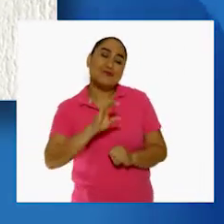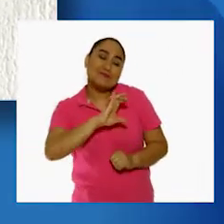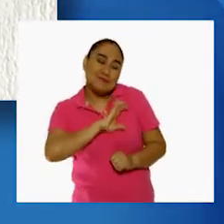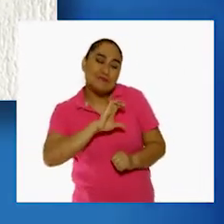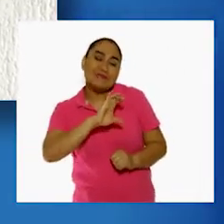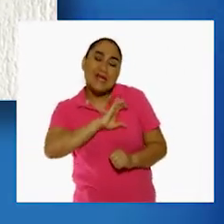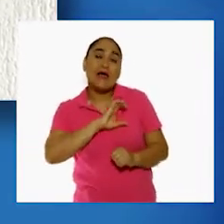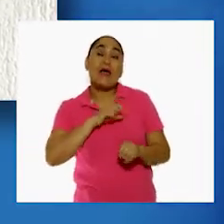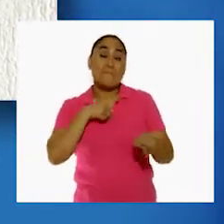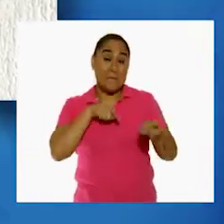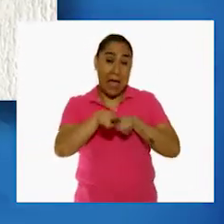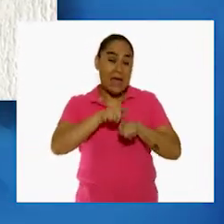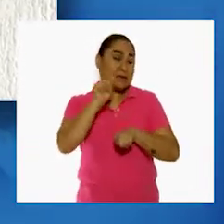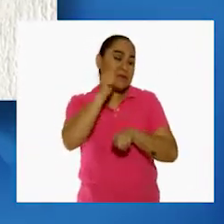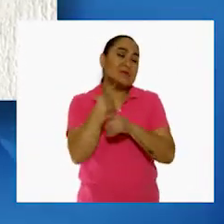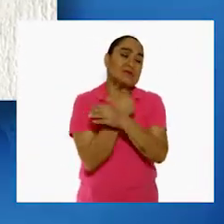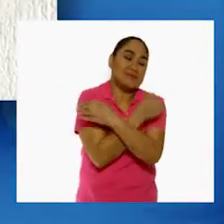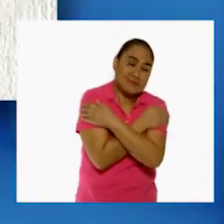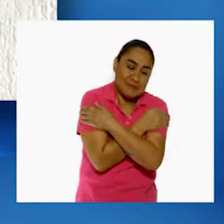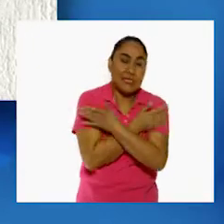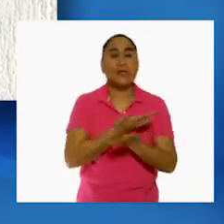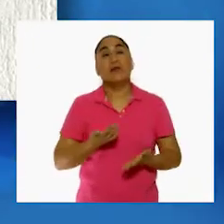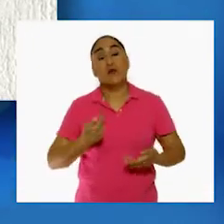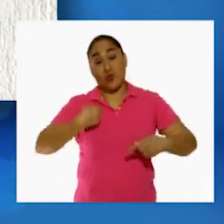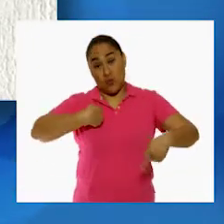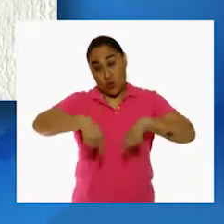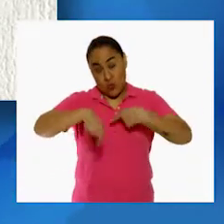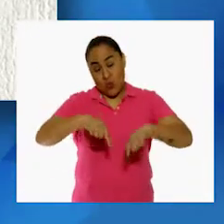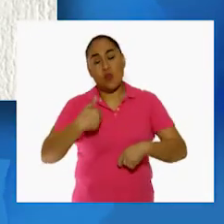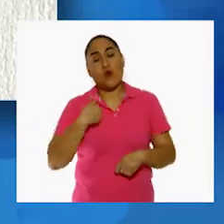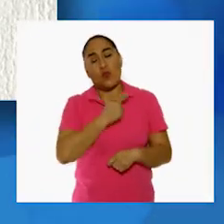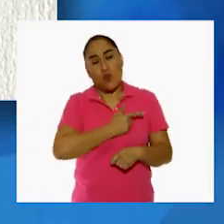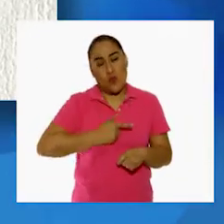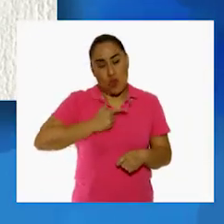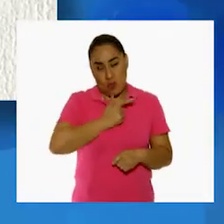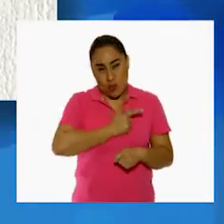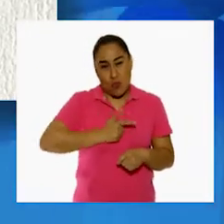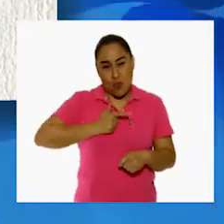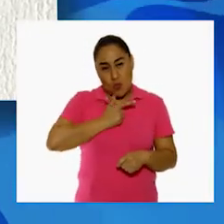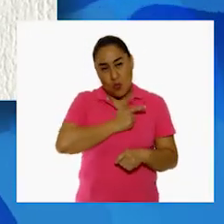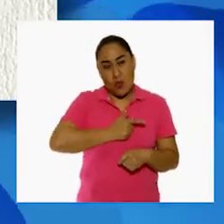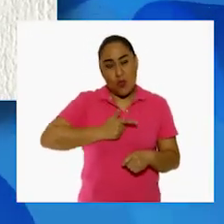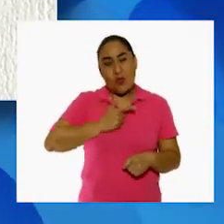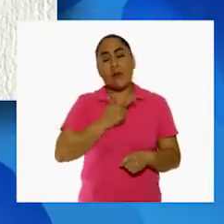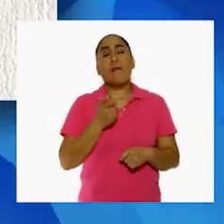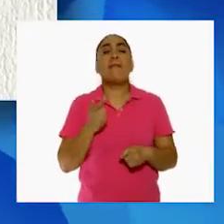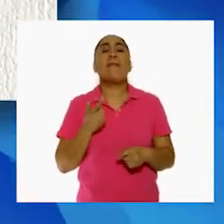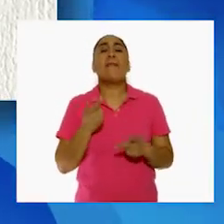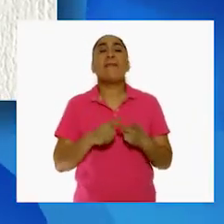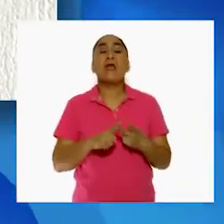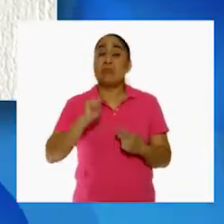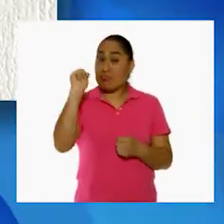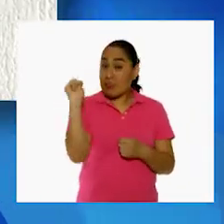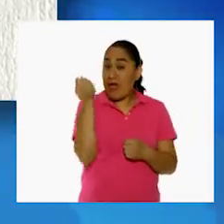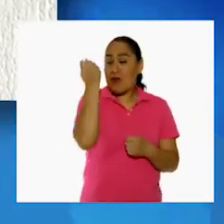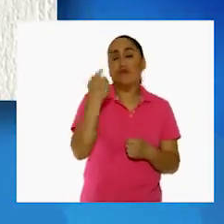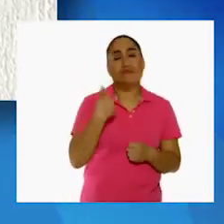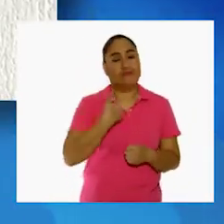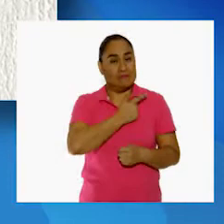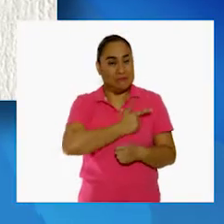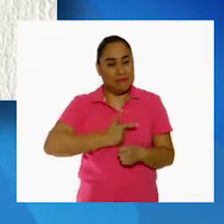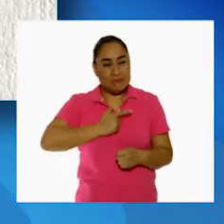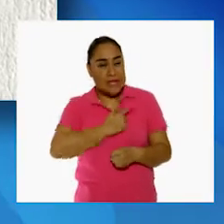mis hermanos. Me gusta el fútbol porque la paro. Me gusta la tecnología porque